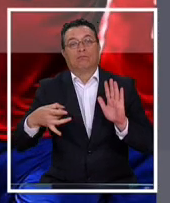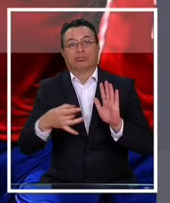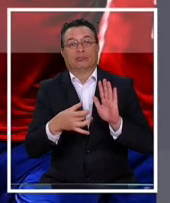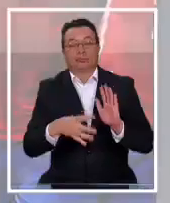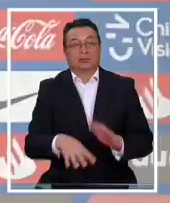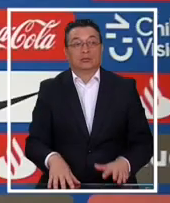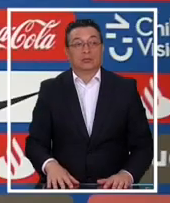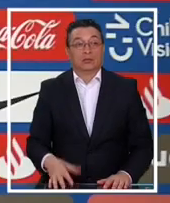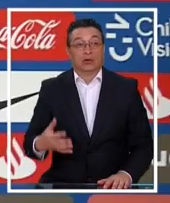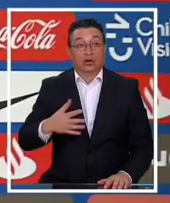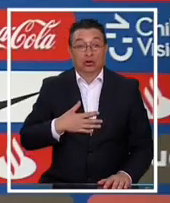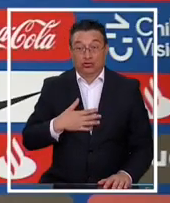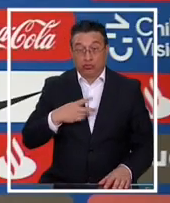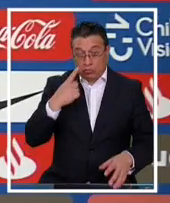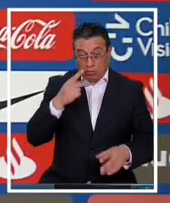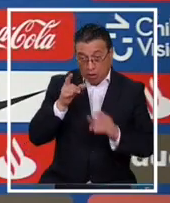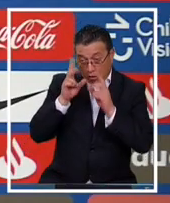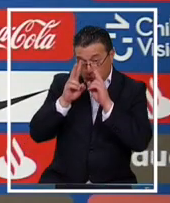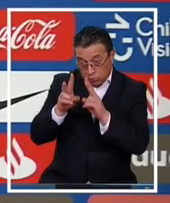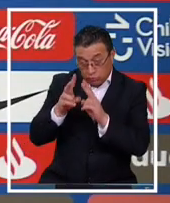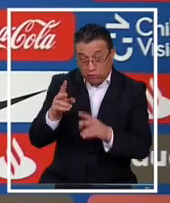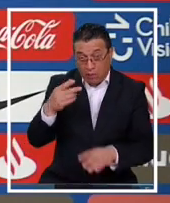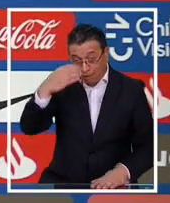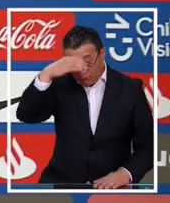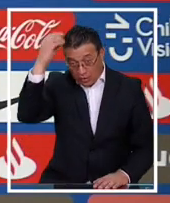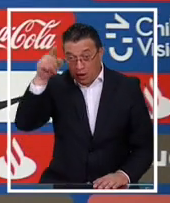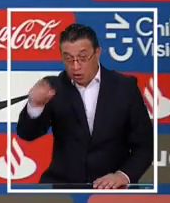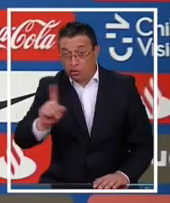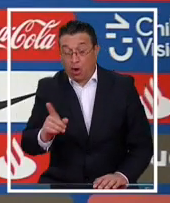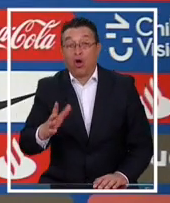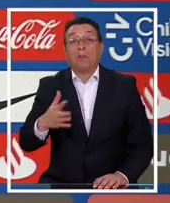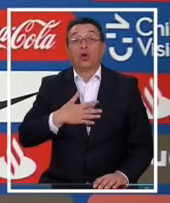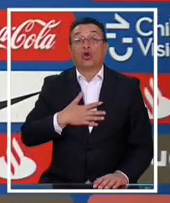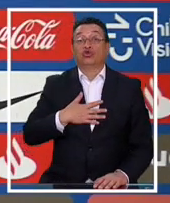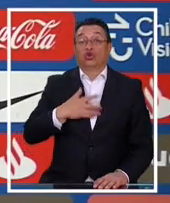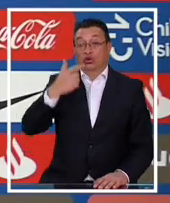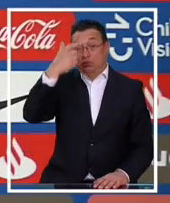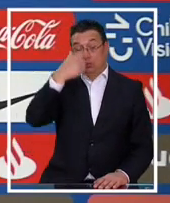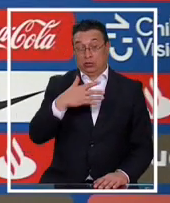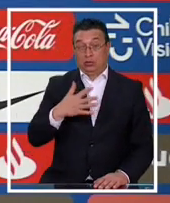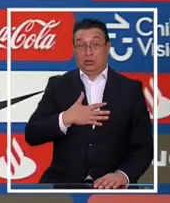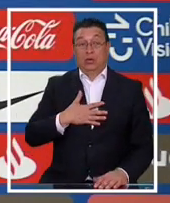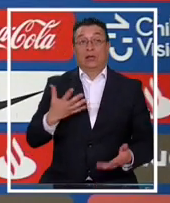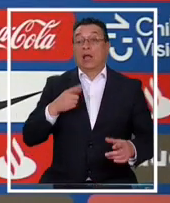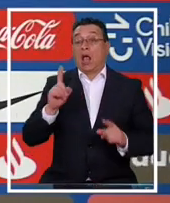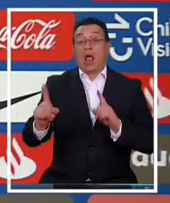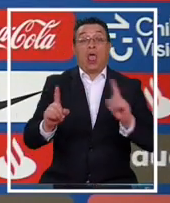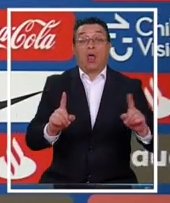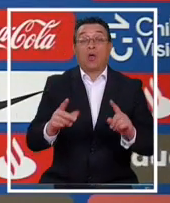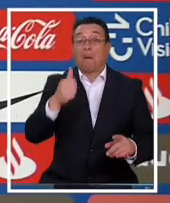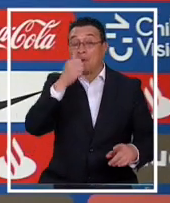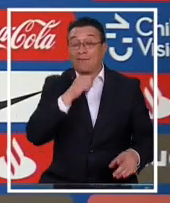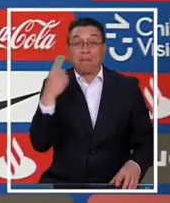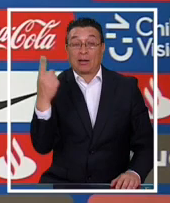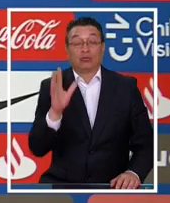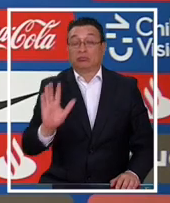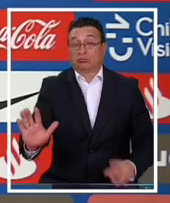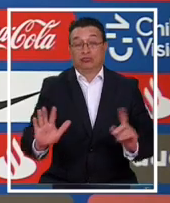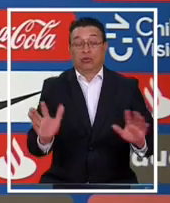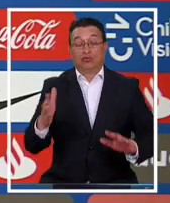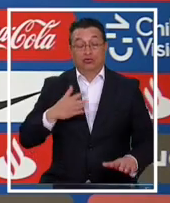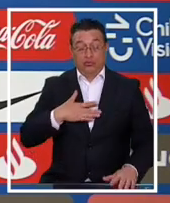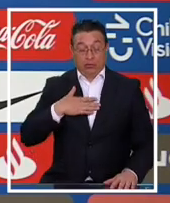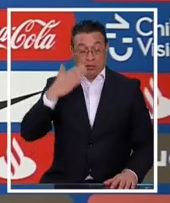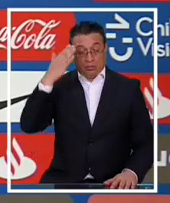estoy validando lo que Arturo haya hecho o lo que otro haya hecho. Simplemente no soy quien para referenciar lo que hace cada uno en su actividad privada. Tengo, lógicamente, mi